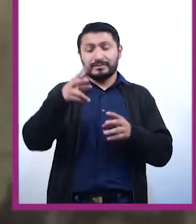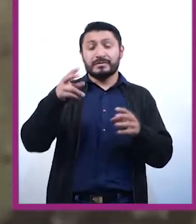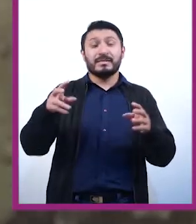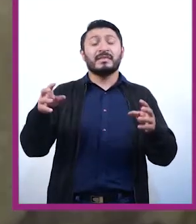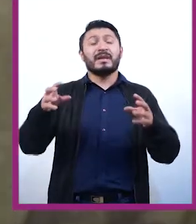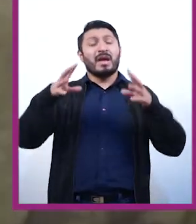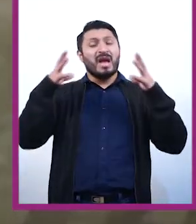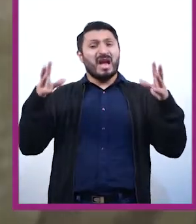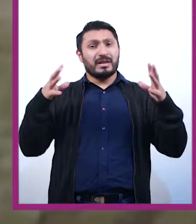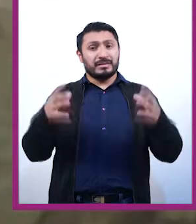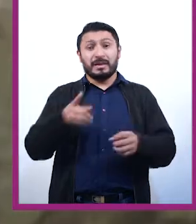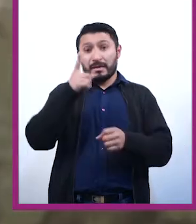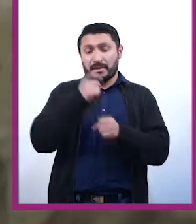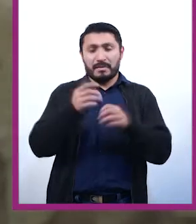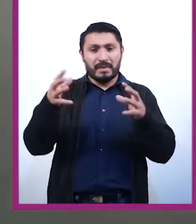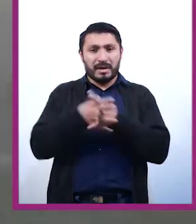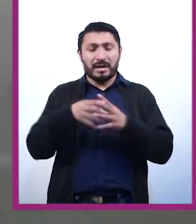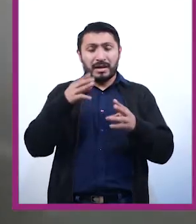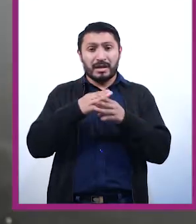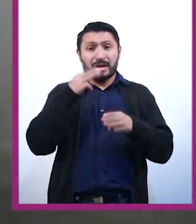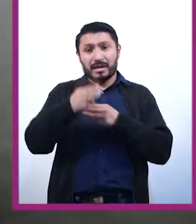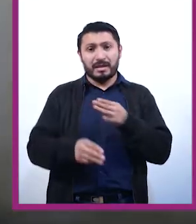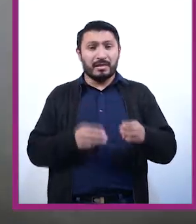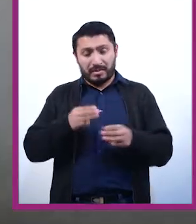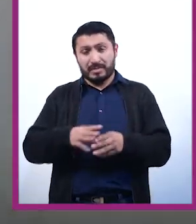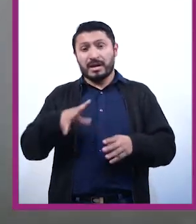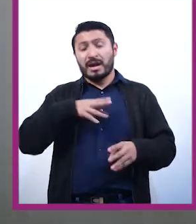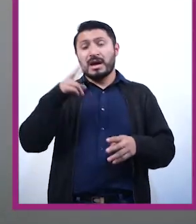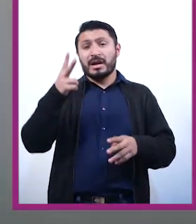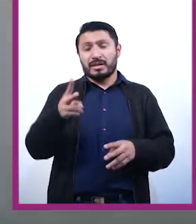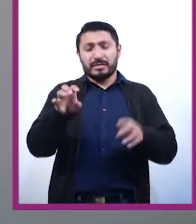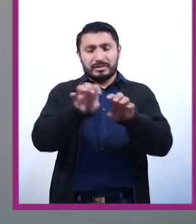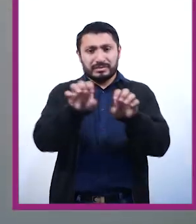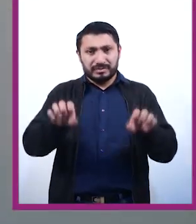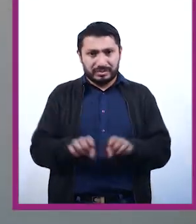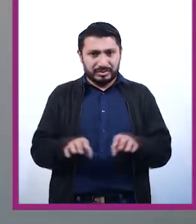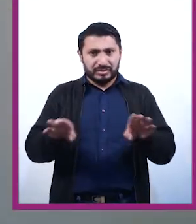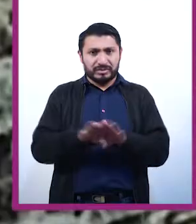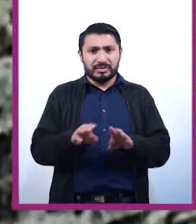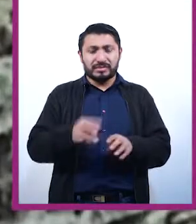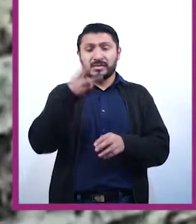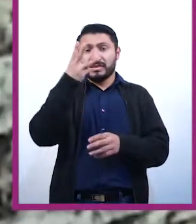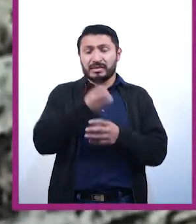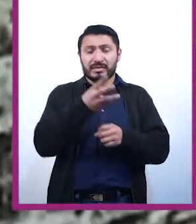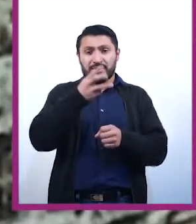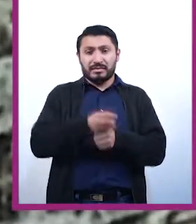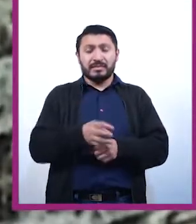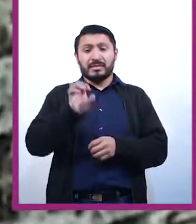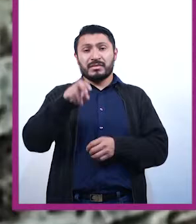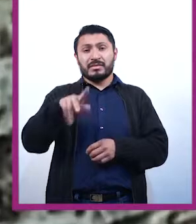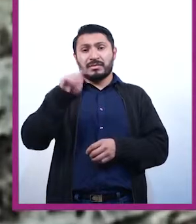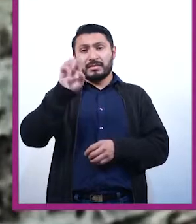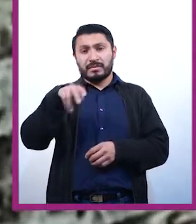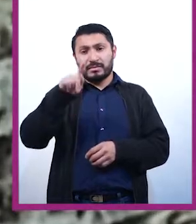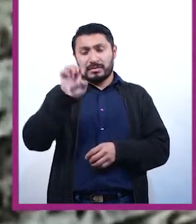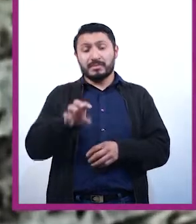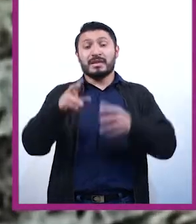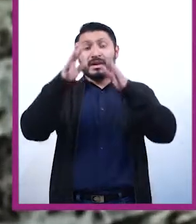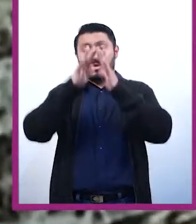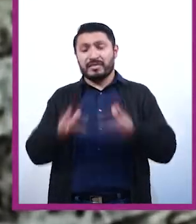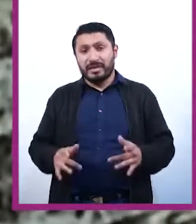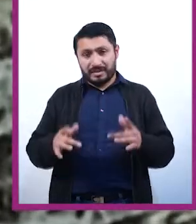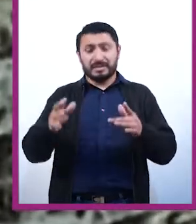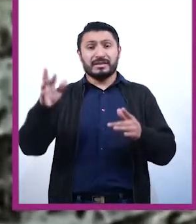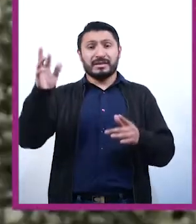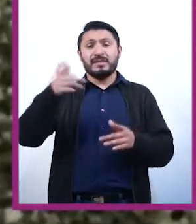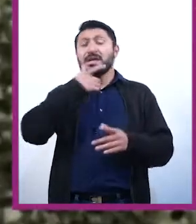contienda conocida como la Gran Guerra, la Primera Guerra Mundial. Había dos bandos denominados como la Triple Entente, con